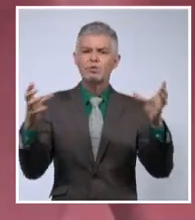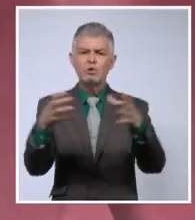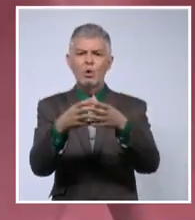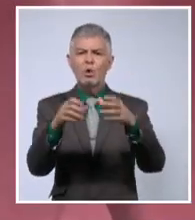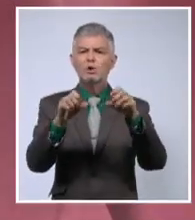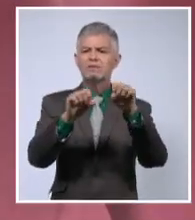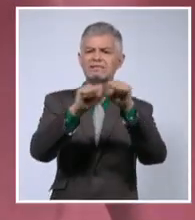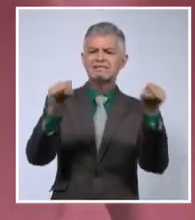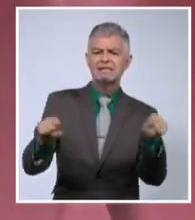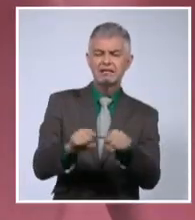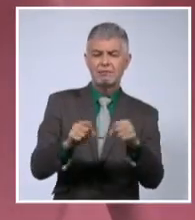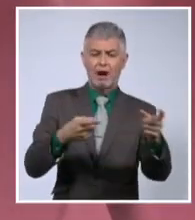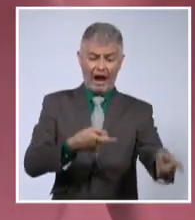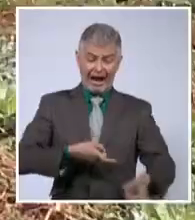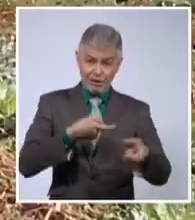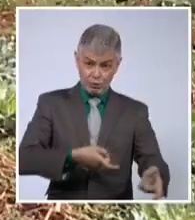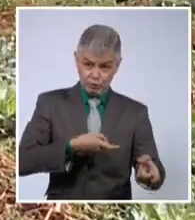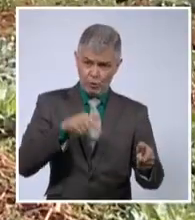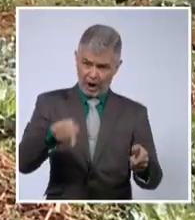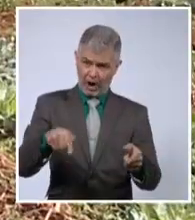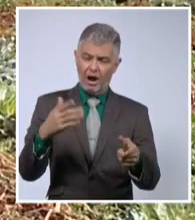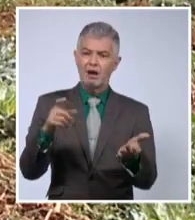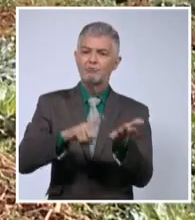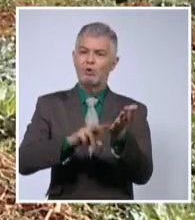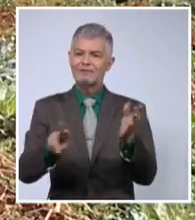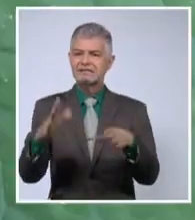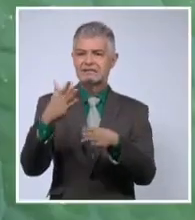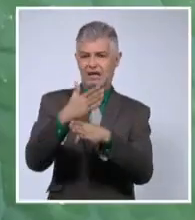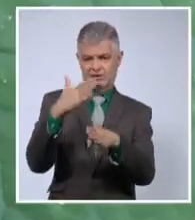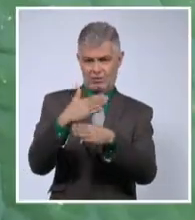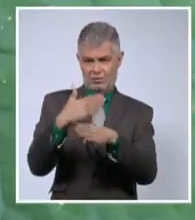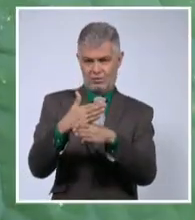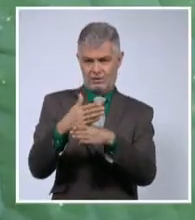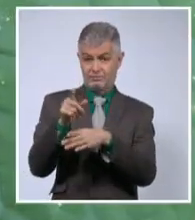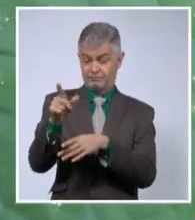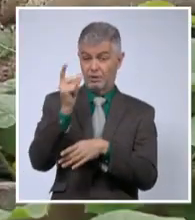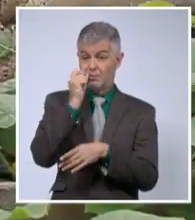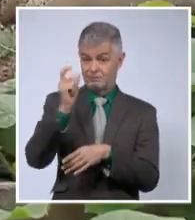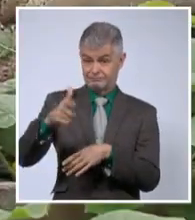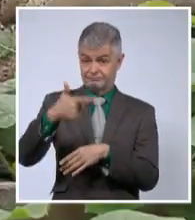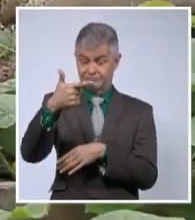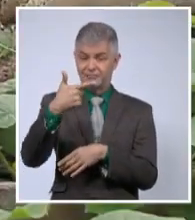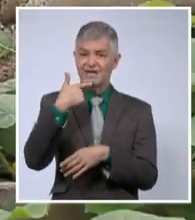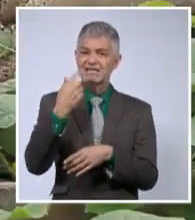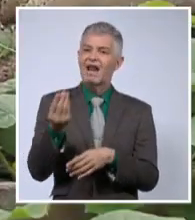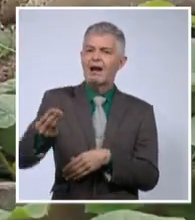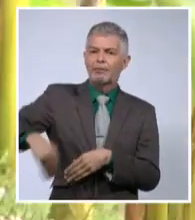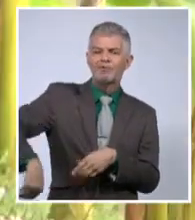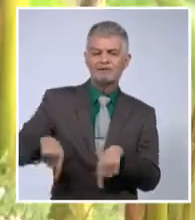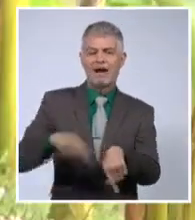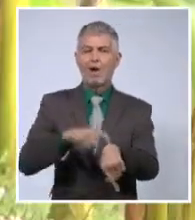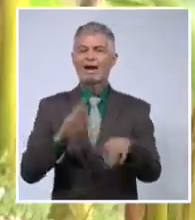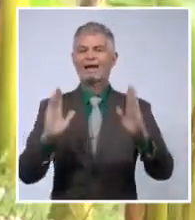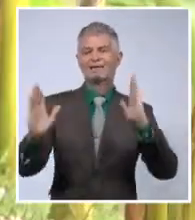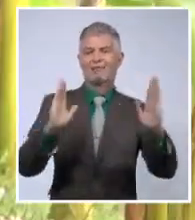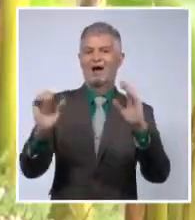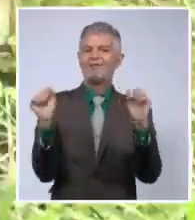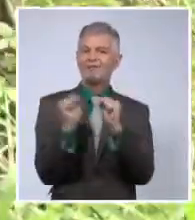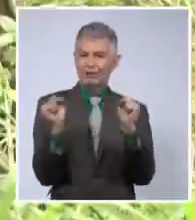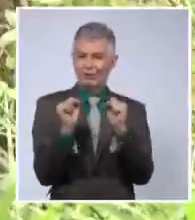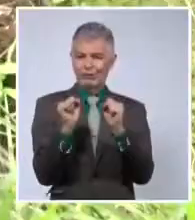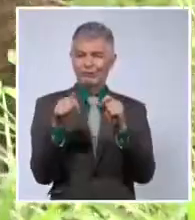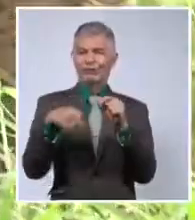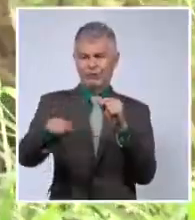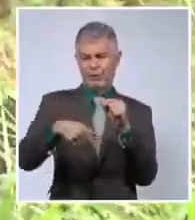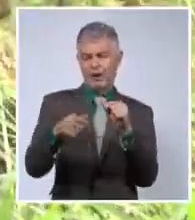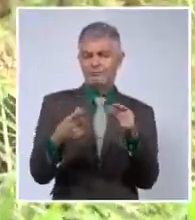de la agricultura en Santiago de Cuba. Valdés Mesa apuntó que es necesario aprovechar la campaña de frío y crecer en hectáreas